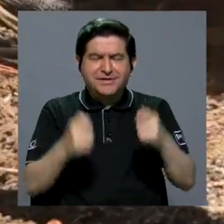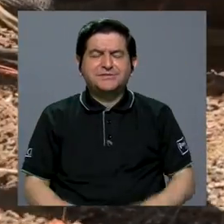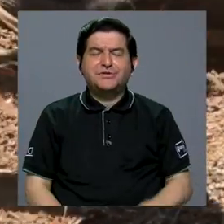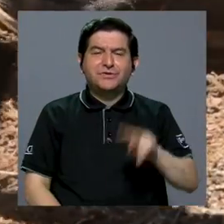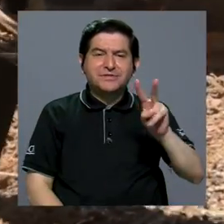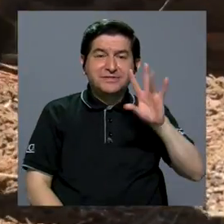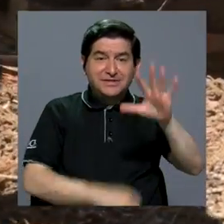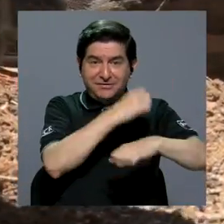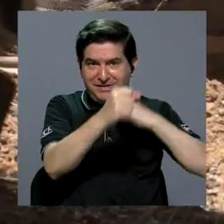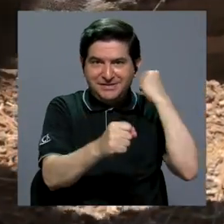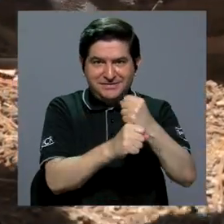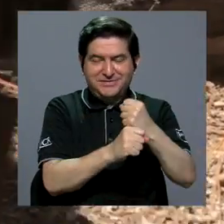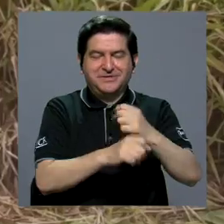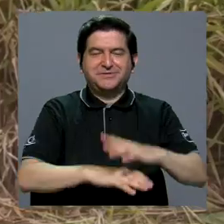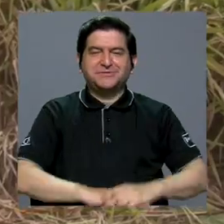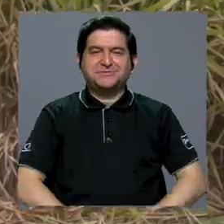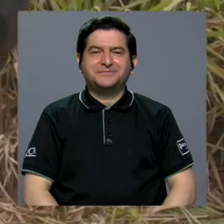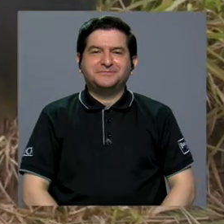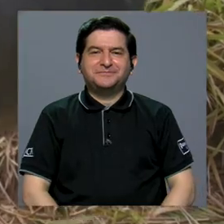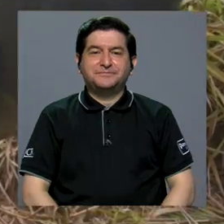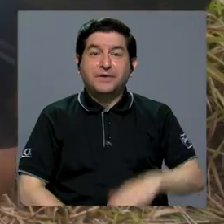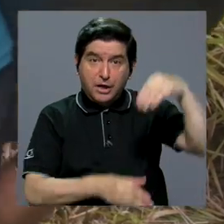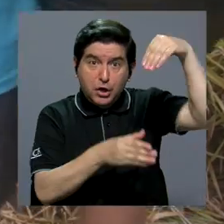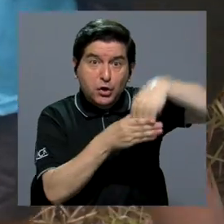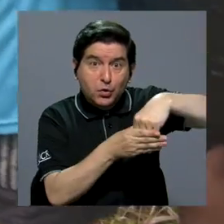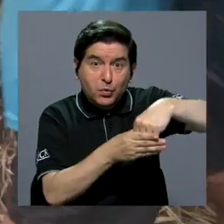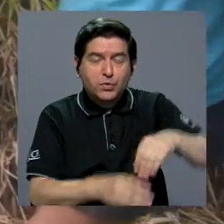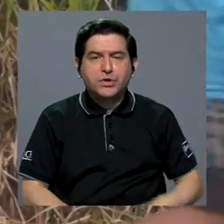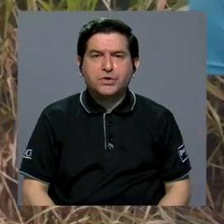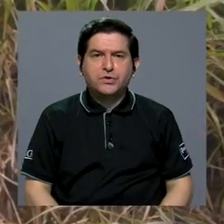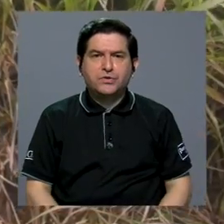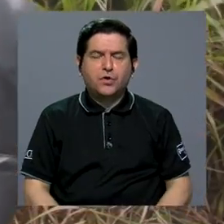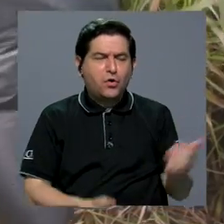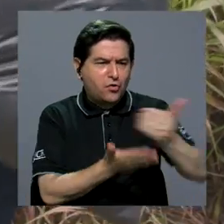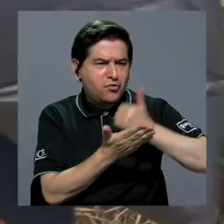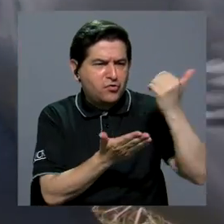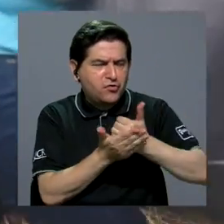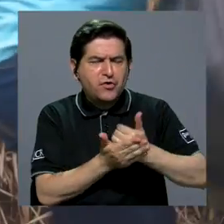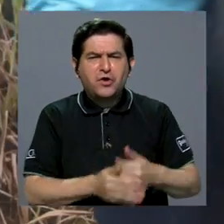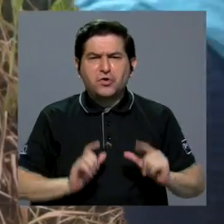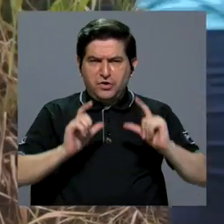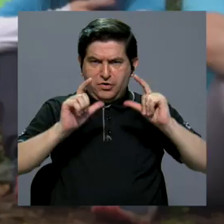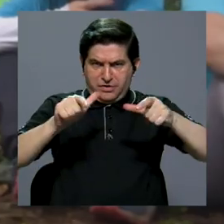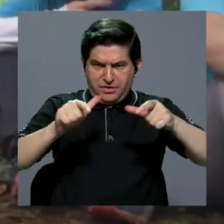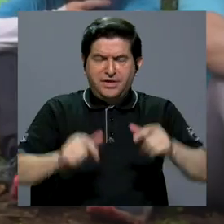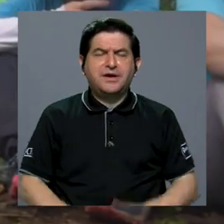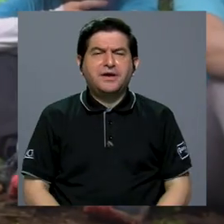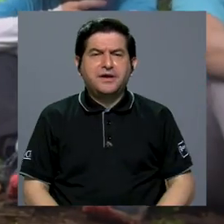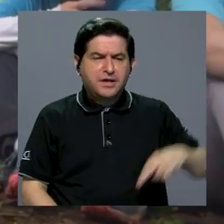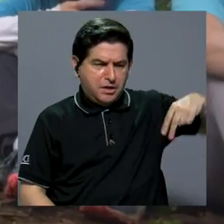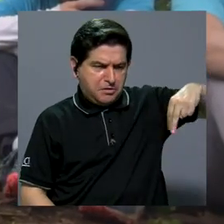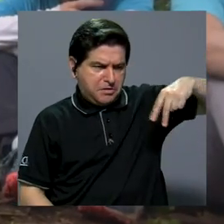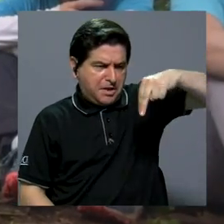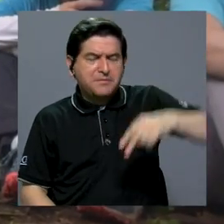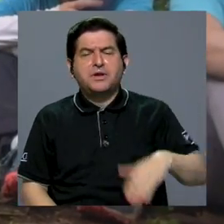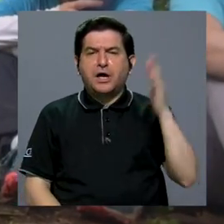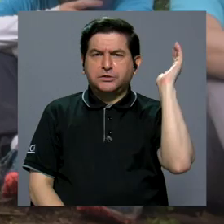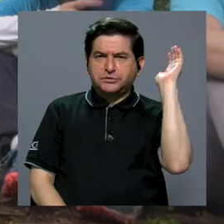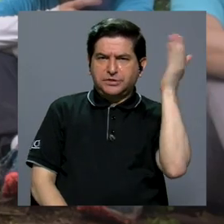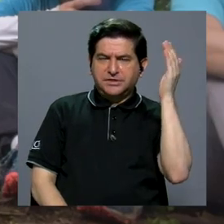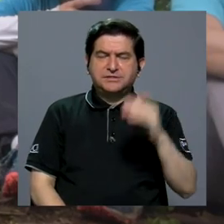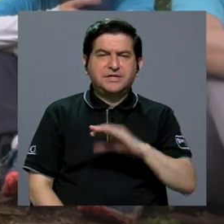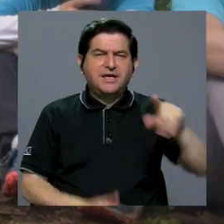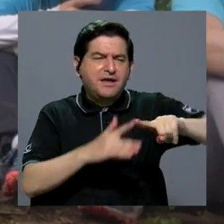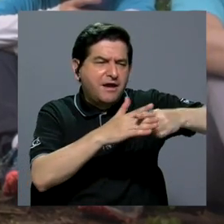este 25 aniversario. Entre ellas, se realizaron recolecciones de residuos, caminatas, charlas